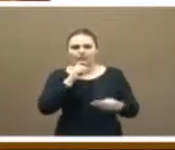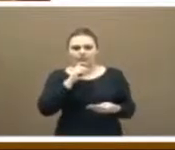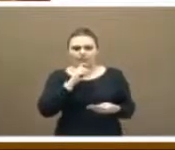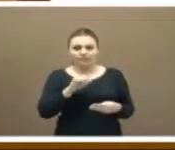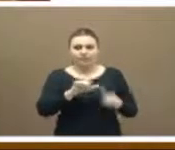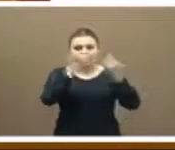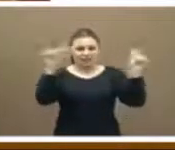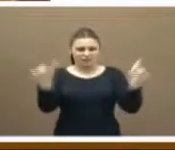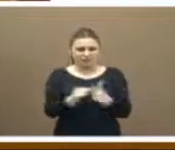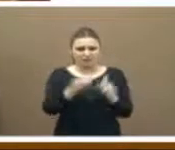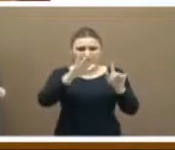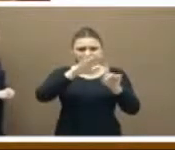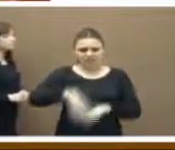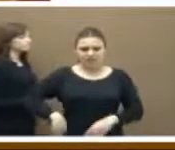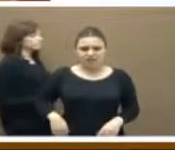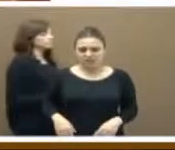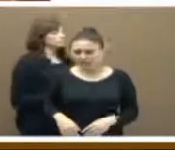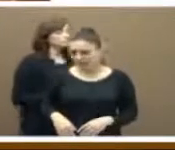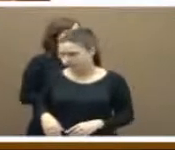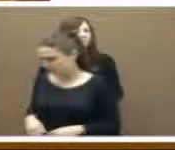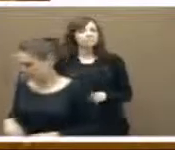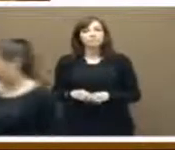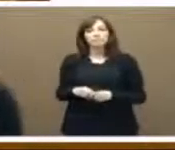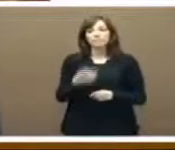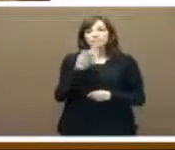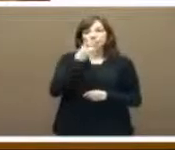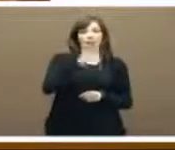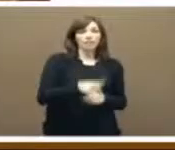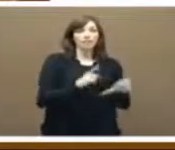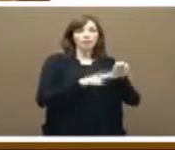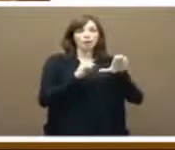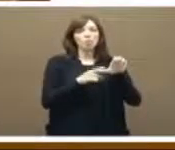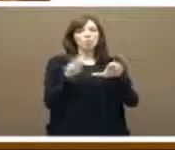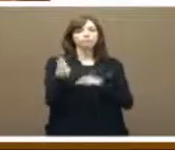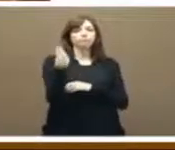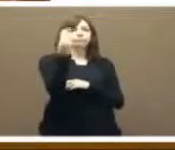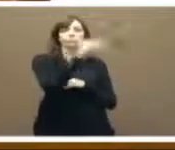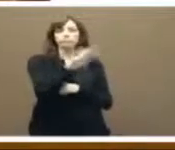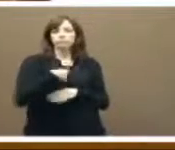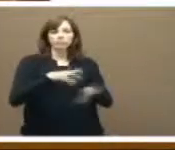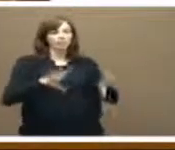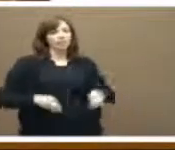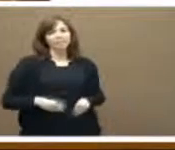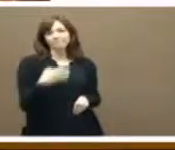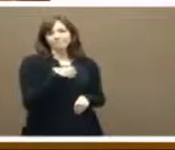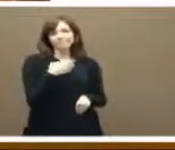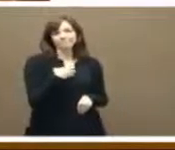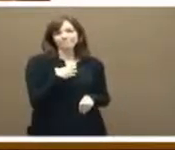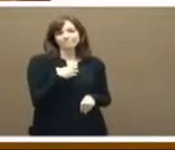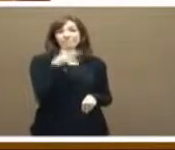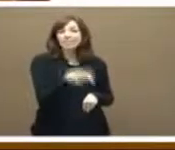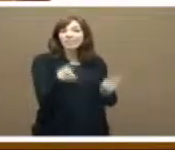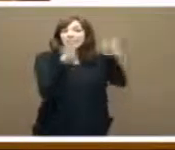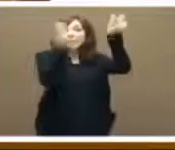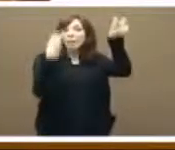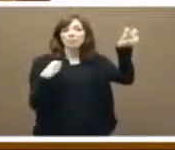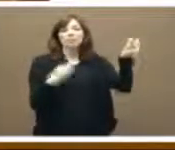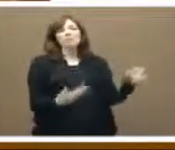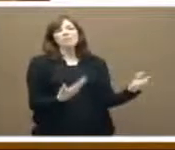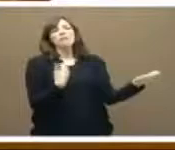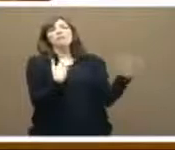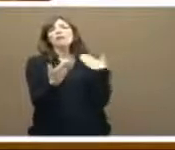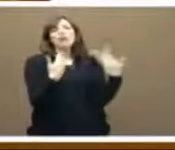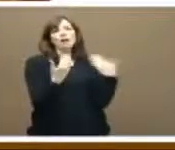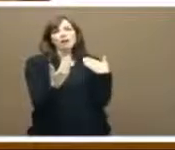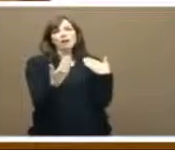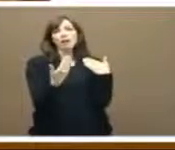un desaire, uno más a Extremadura, y no podemos admitirlo. Estas cosas se hablan y, a ser posible, se hablan